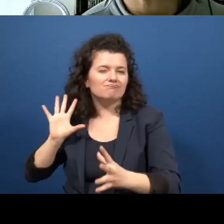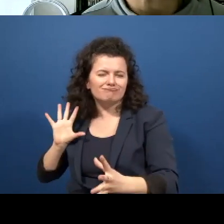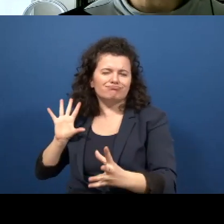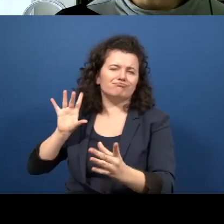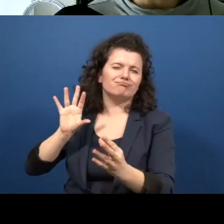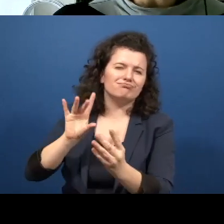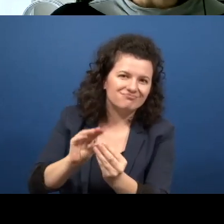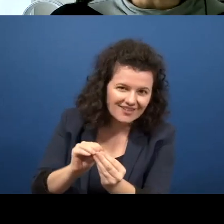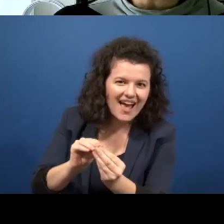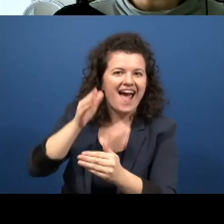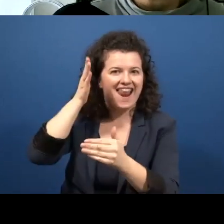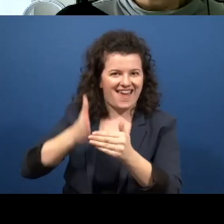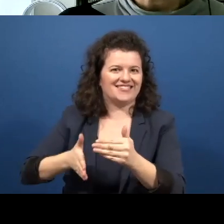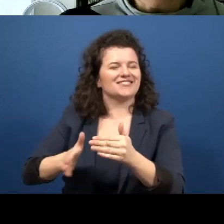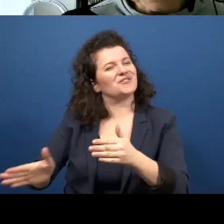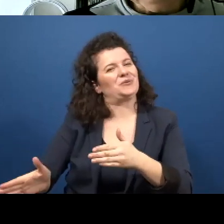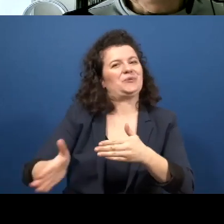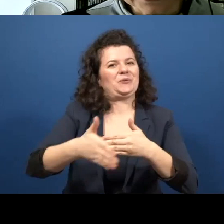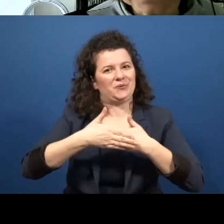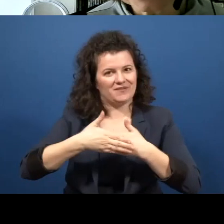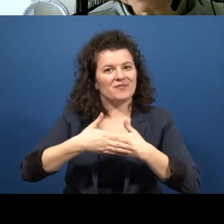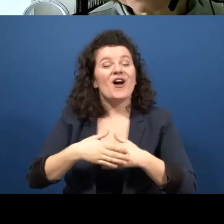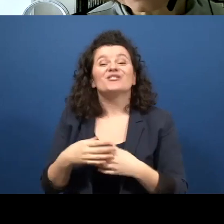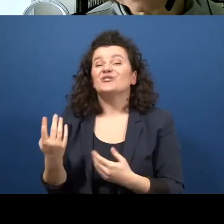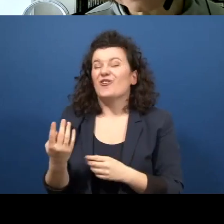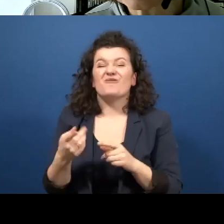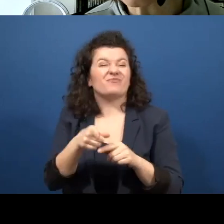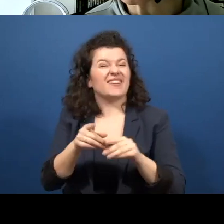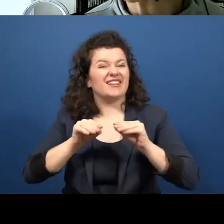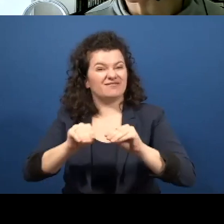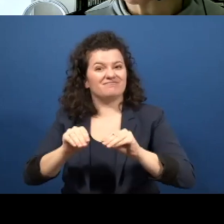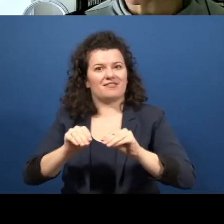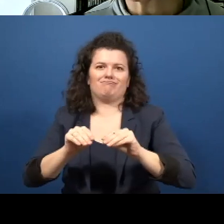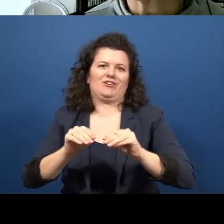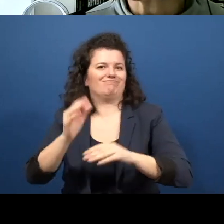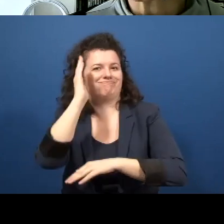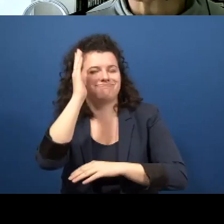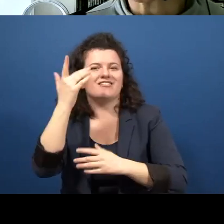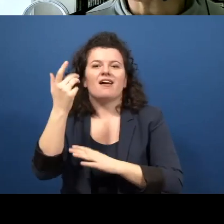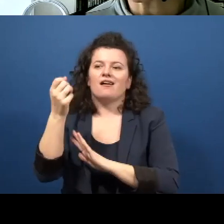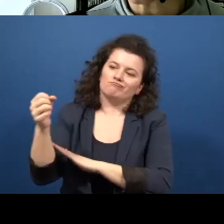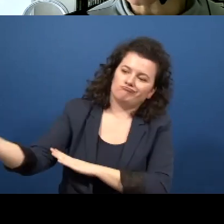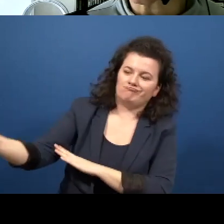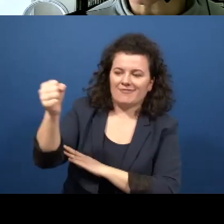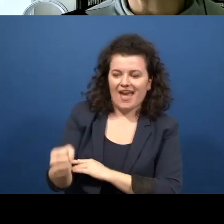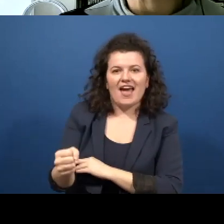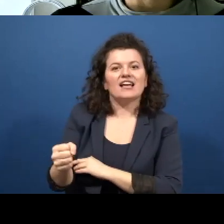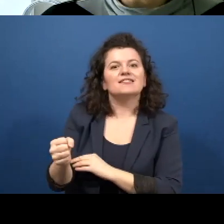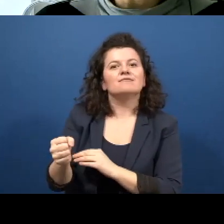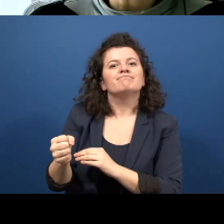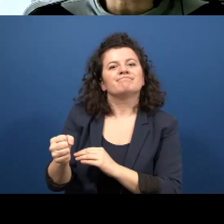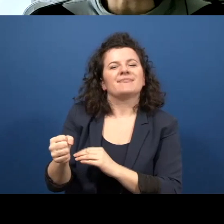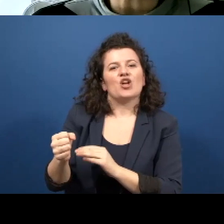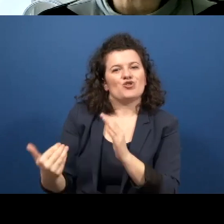este esquema, que tuvo un fin con mucho éxito, y entonces